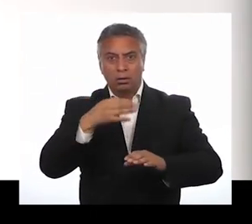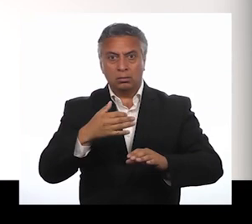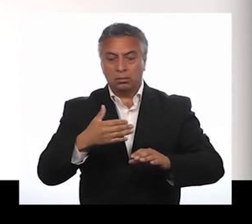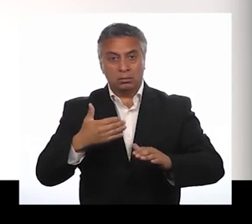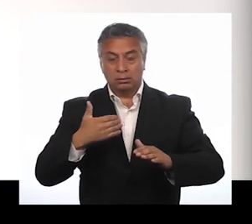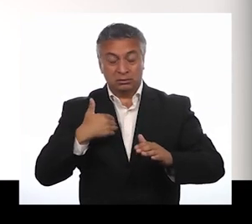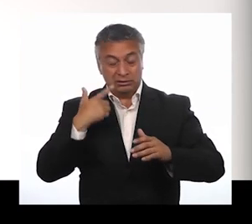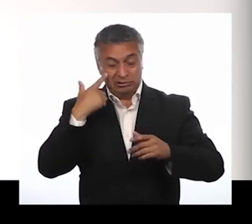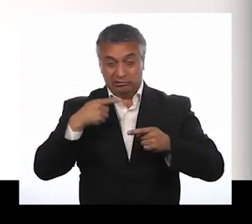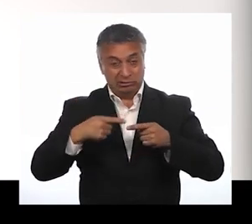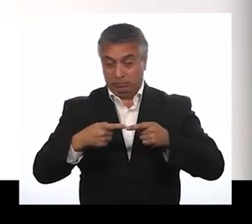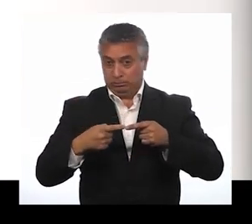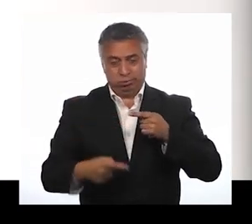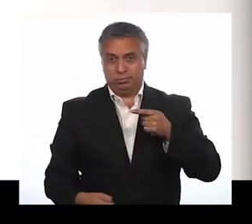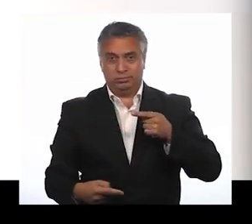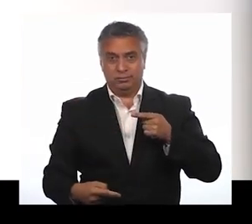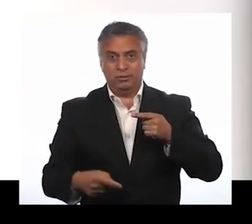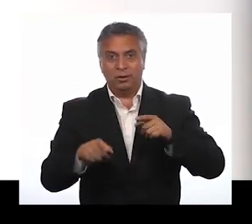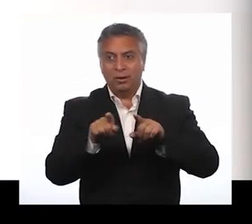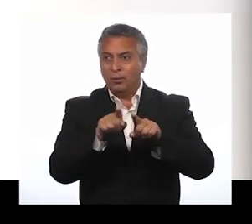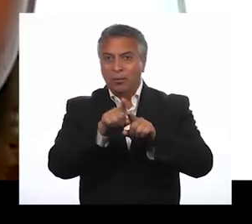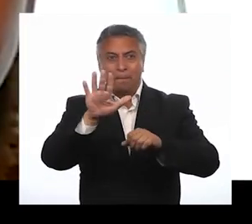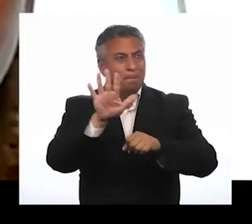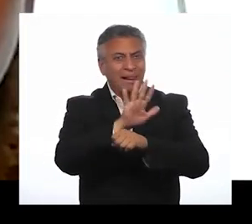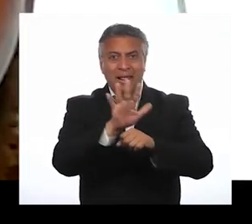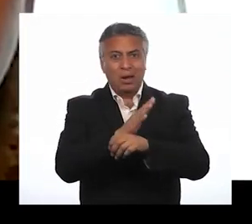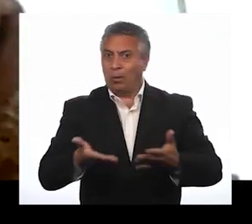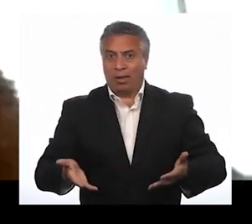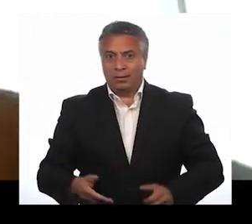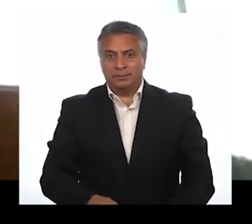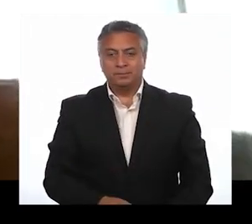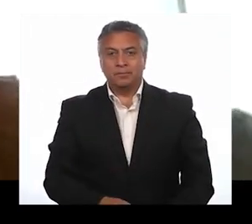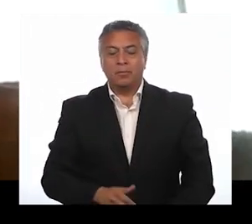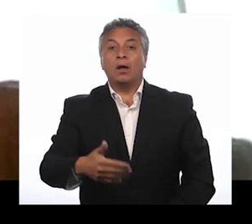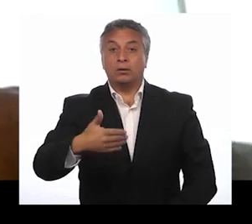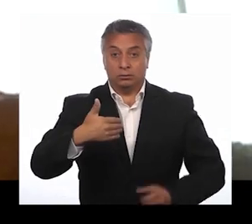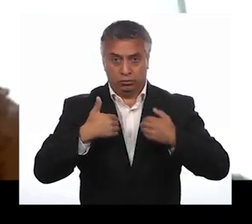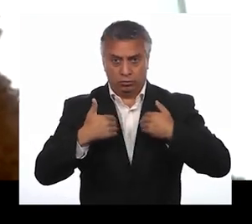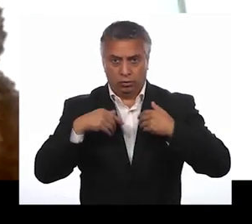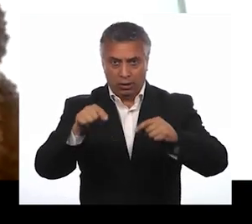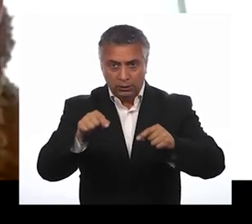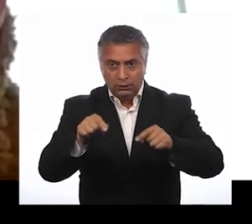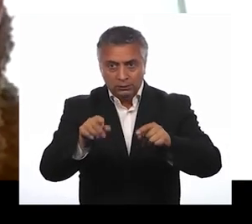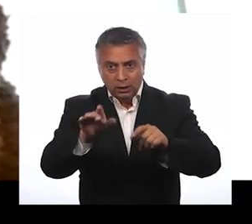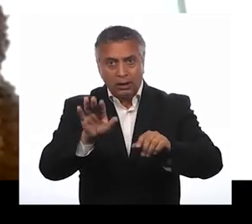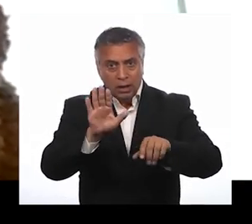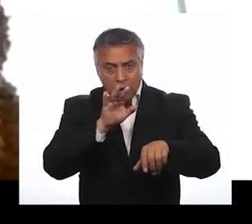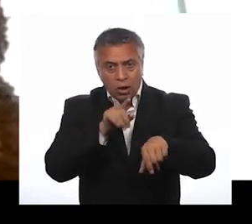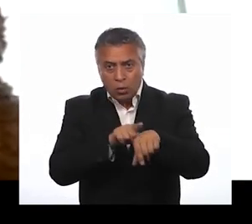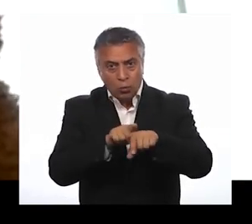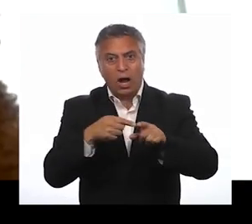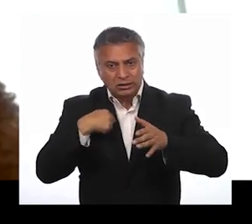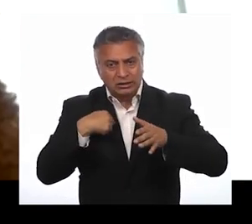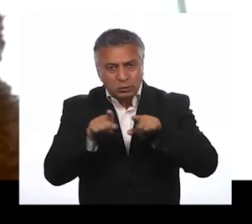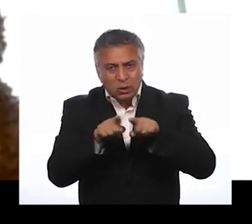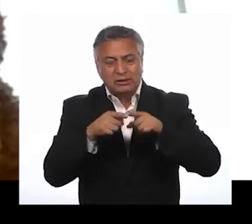ya luego de película. Yo, bueno, en ese momento yo seguía